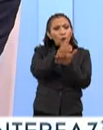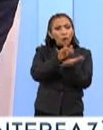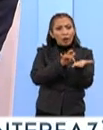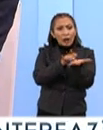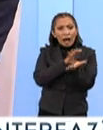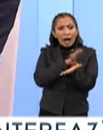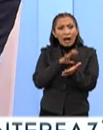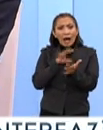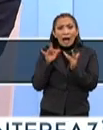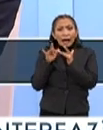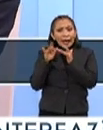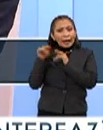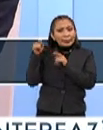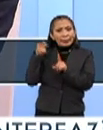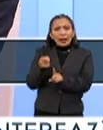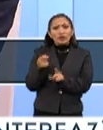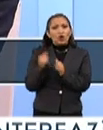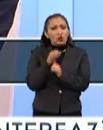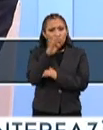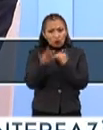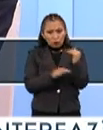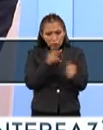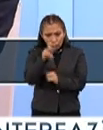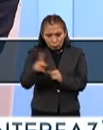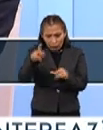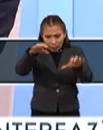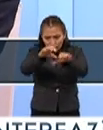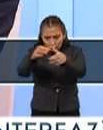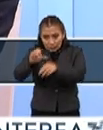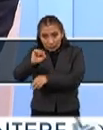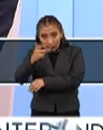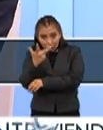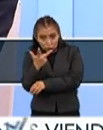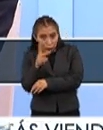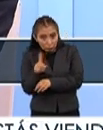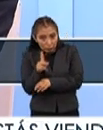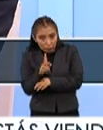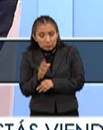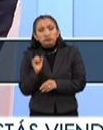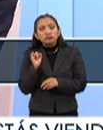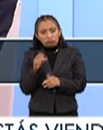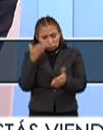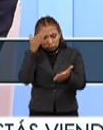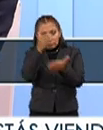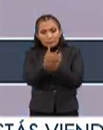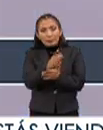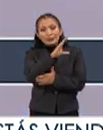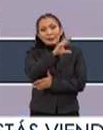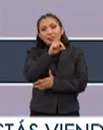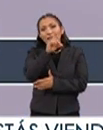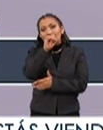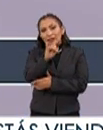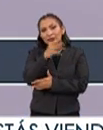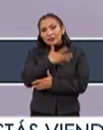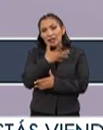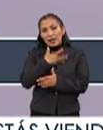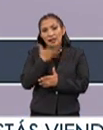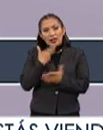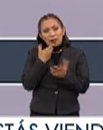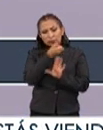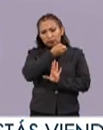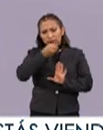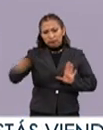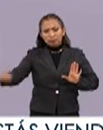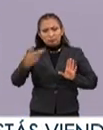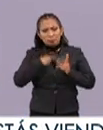¿Hubo acercamientos? ¿Se trabajó directamente con todas las 68 pueblos originarios? Así es. CDI tiene una